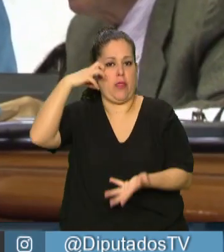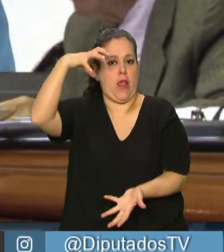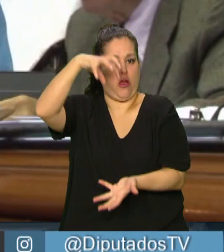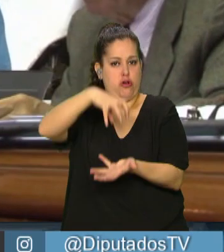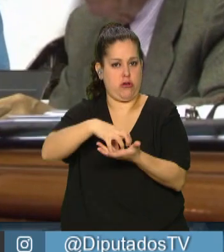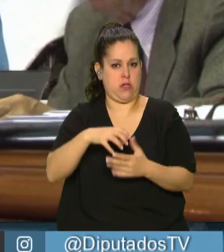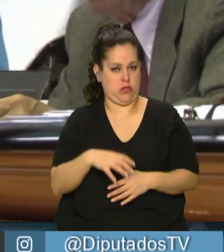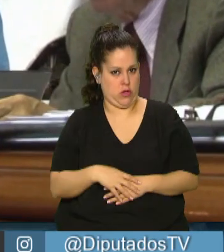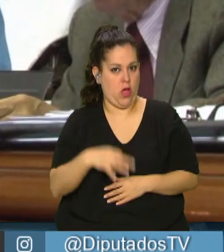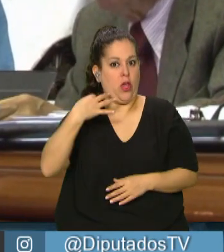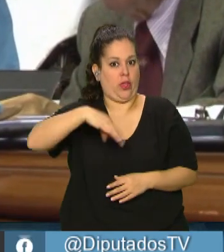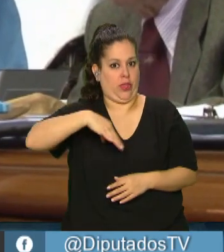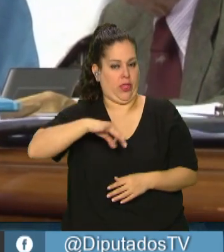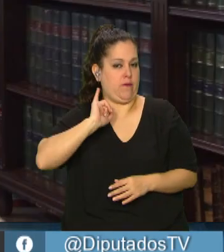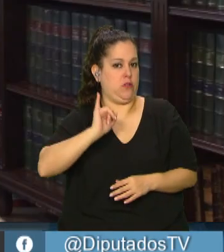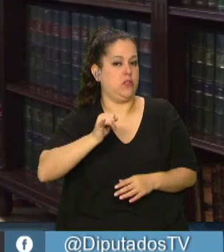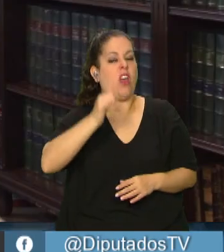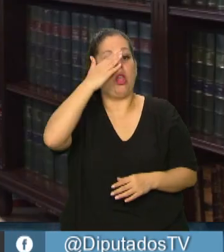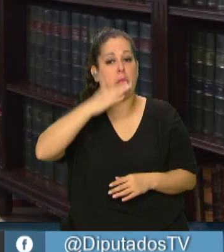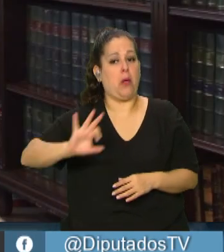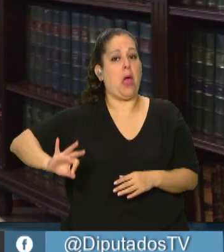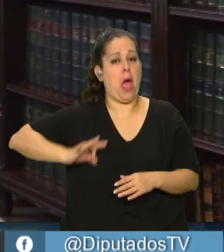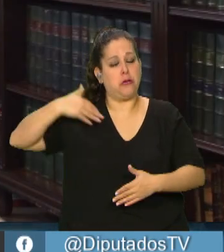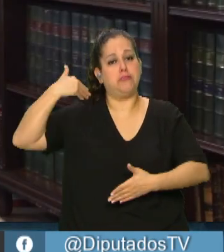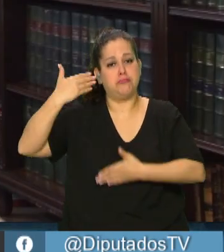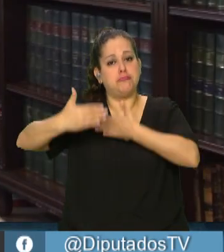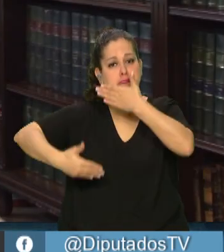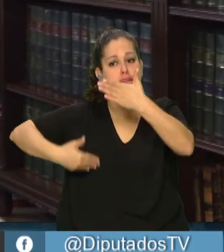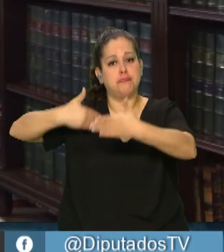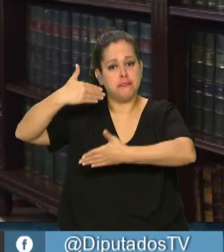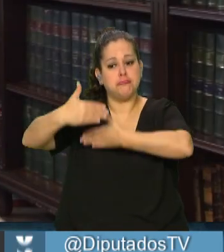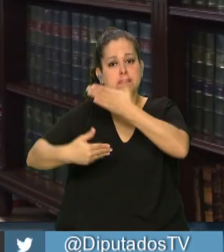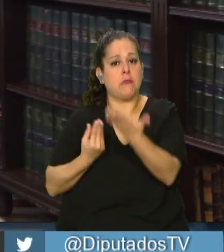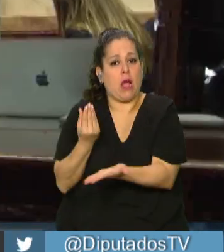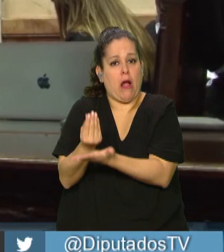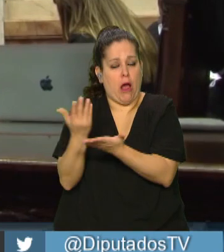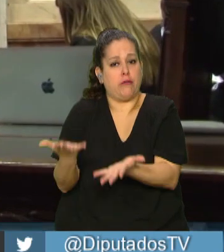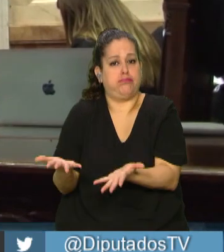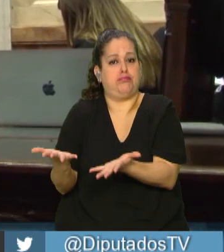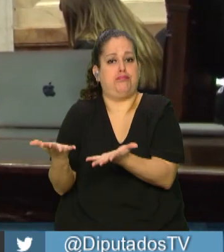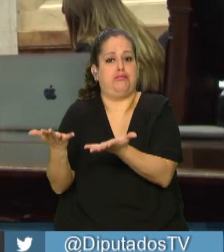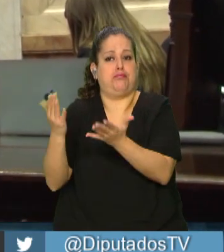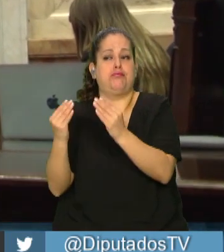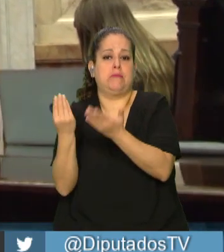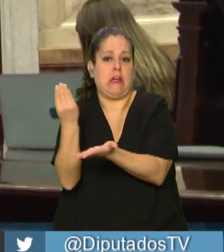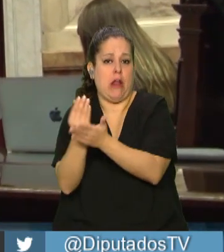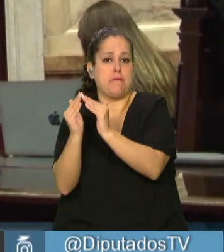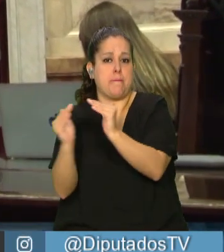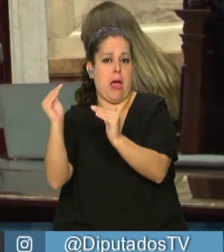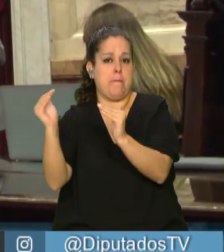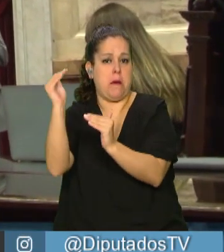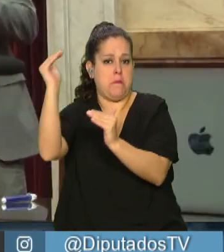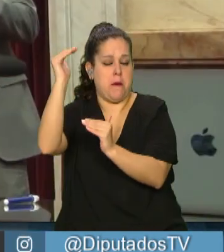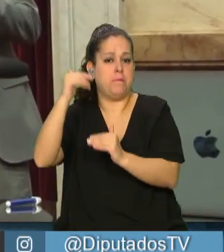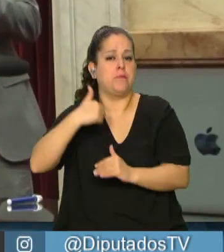que después, con el transcurso de los años, fueron ascendiendo. O sea que mi tarea es